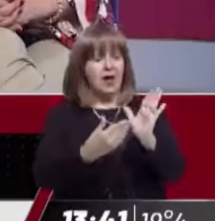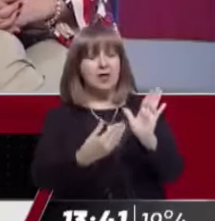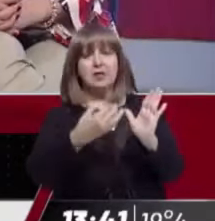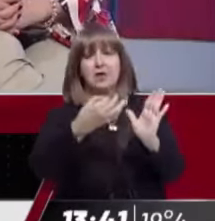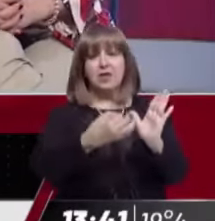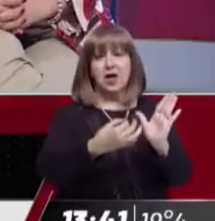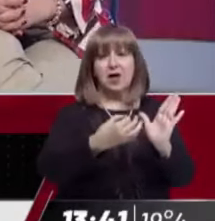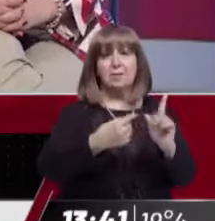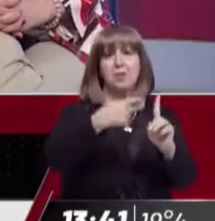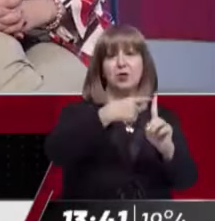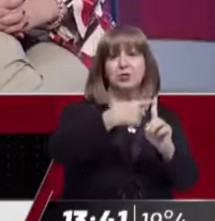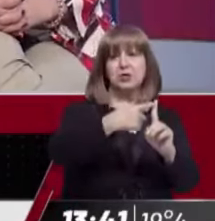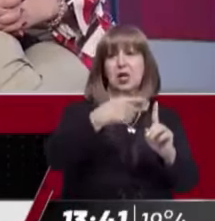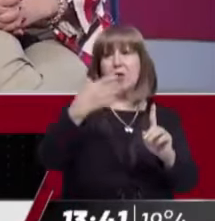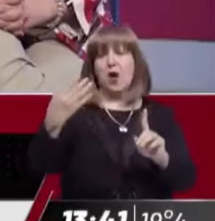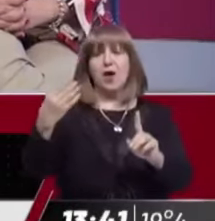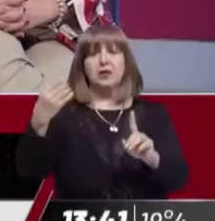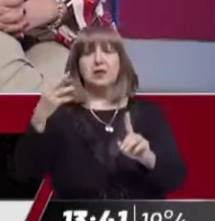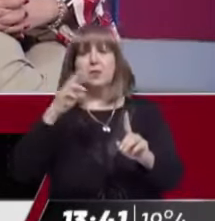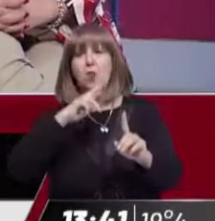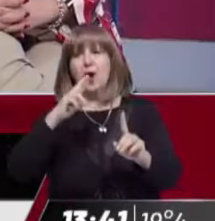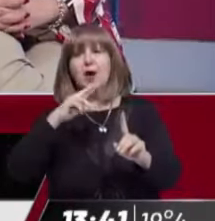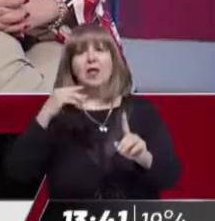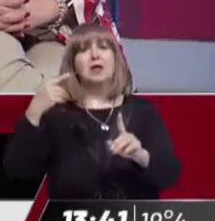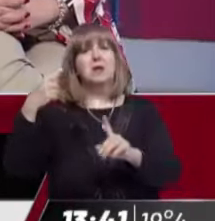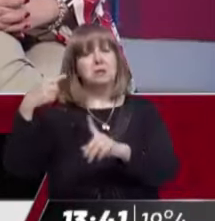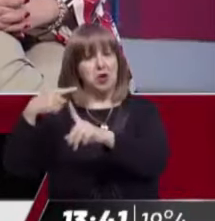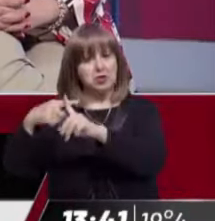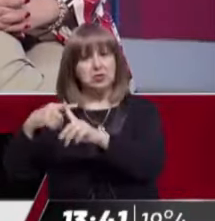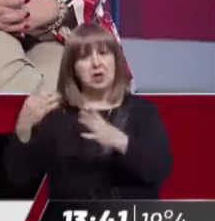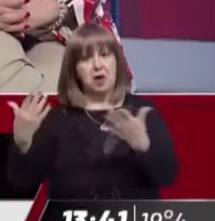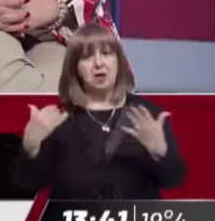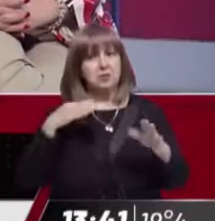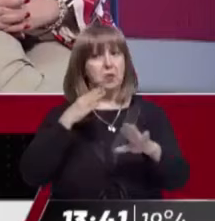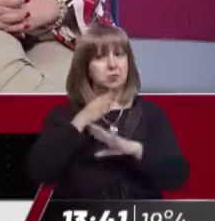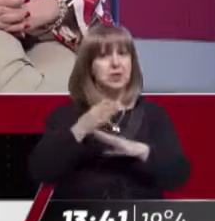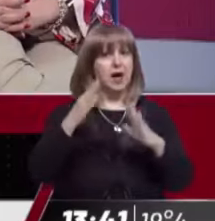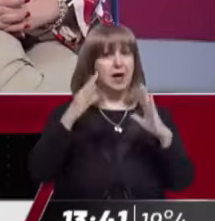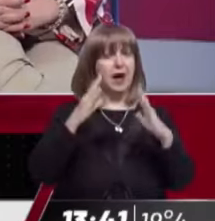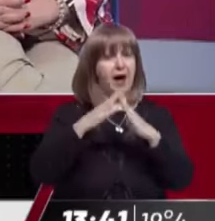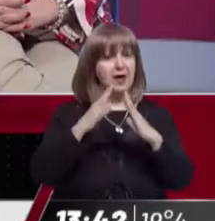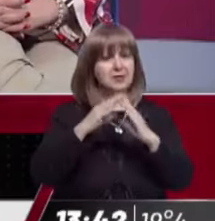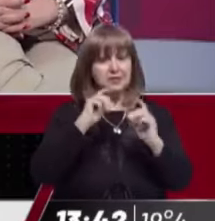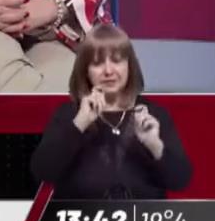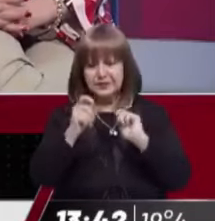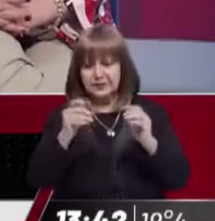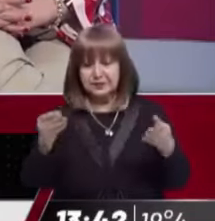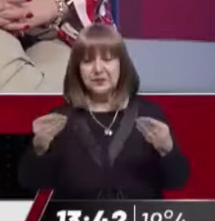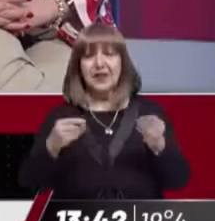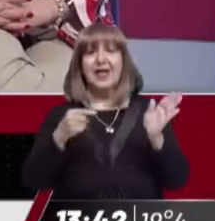otro candidato, lo ves muchas veces en las casas, pero esto más que nada